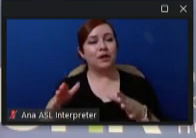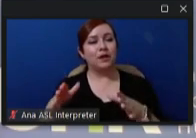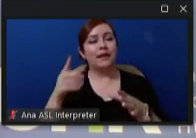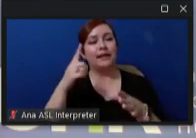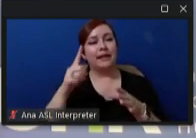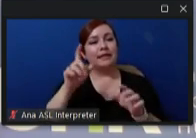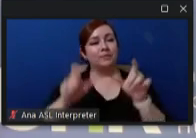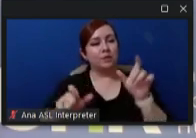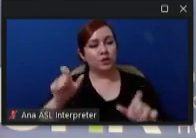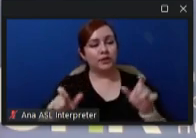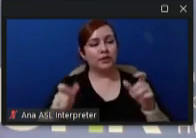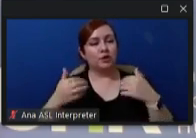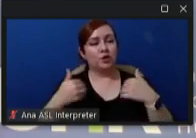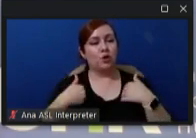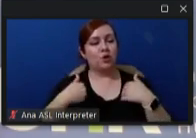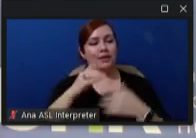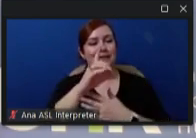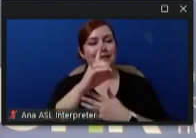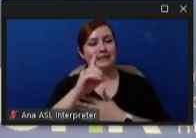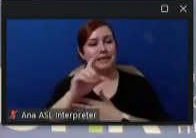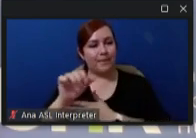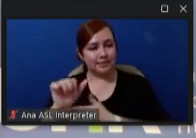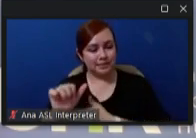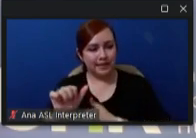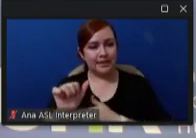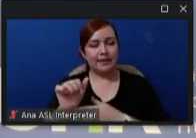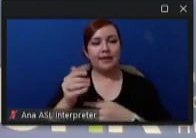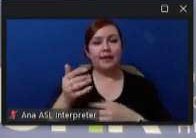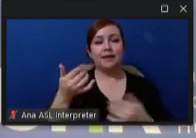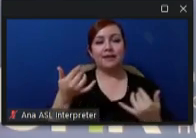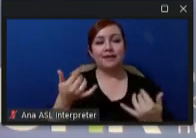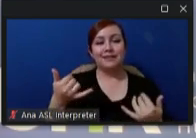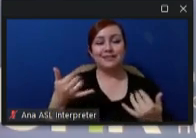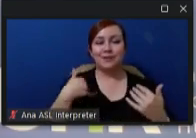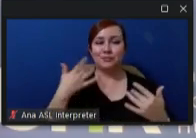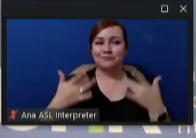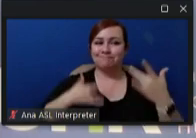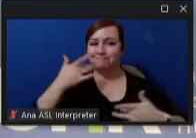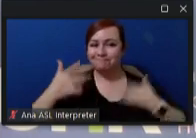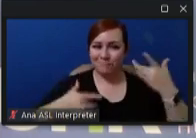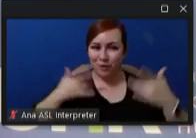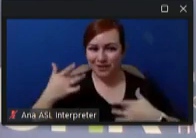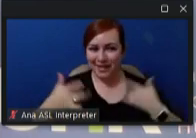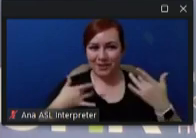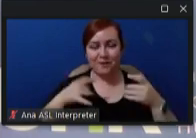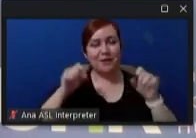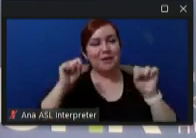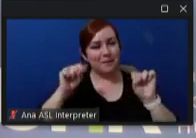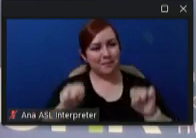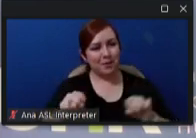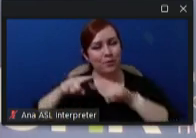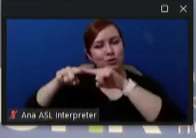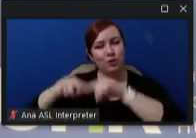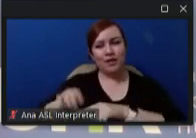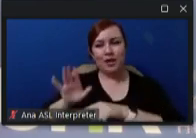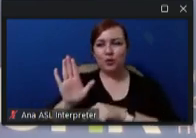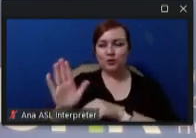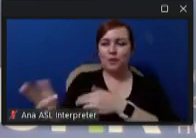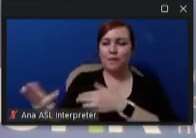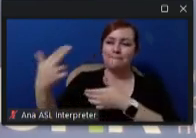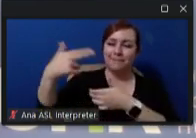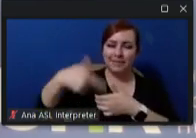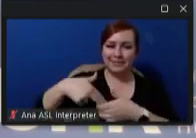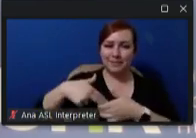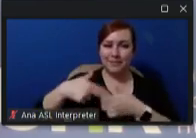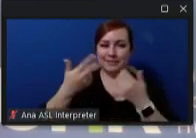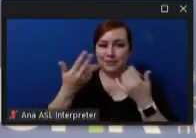discapacidad, y estamos muy contentos de poder contar con su participación en el día